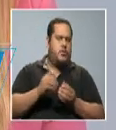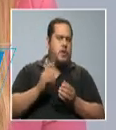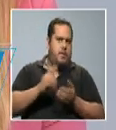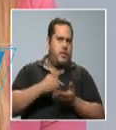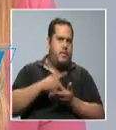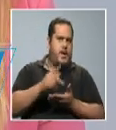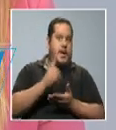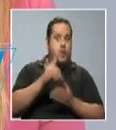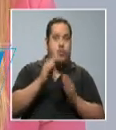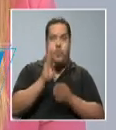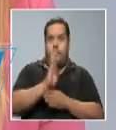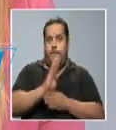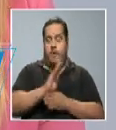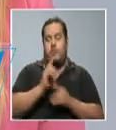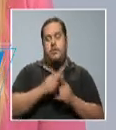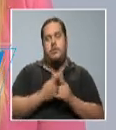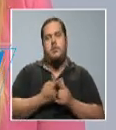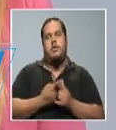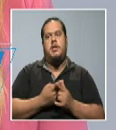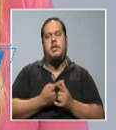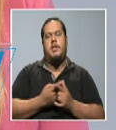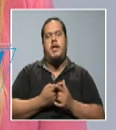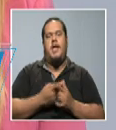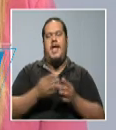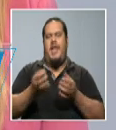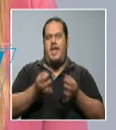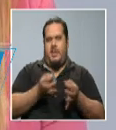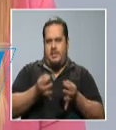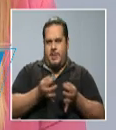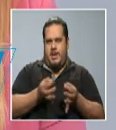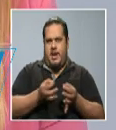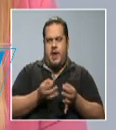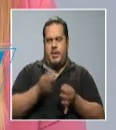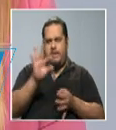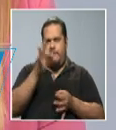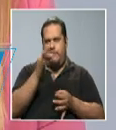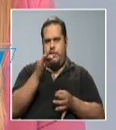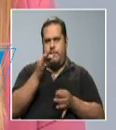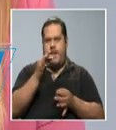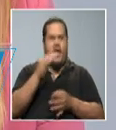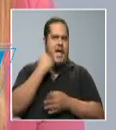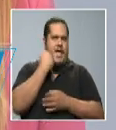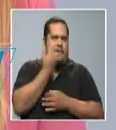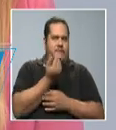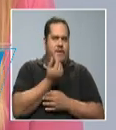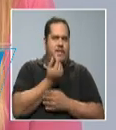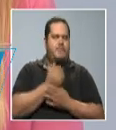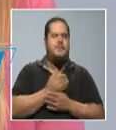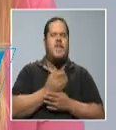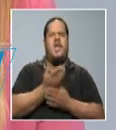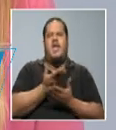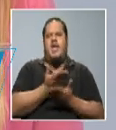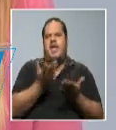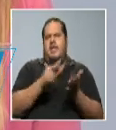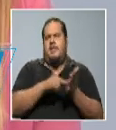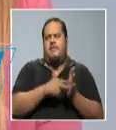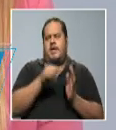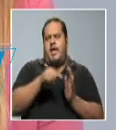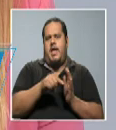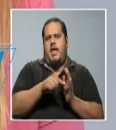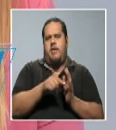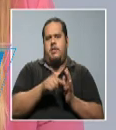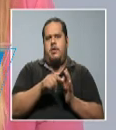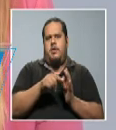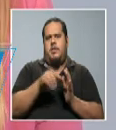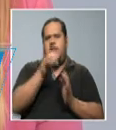banco. Entonces, tal vez explicar de manera un poco fácil, yo sé que es un tema complejo, ¿qué es esto de las tasas y cuáles son las tasas